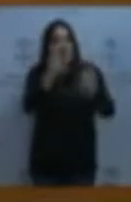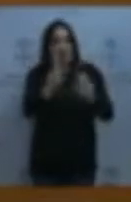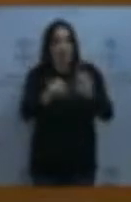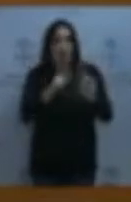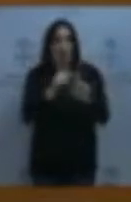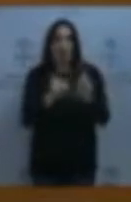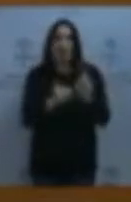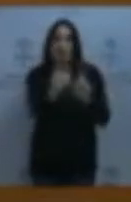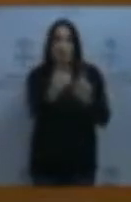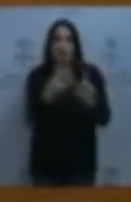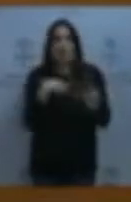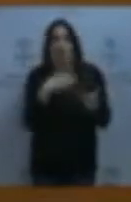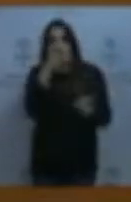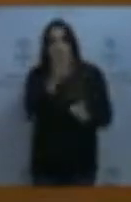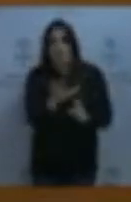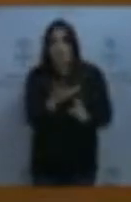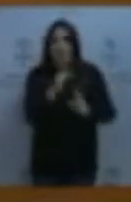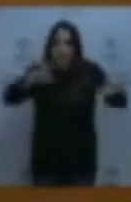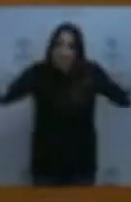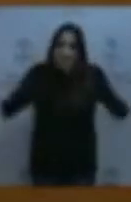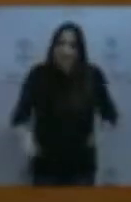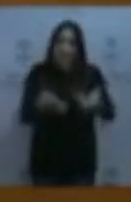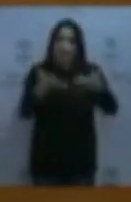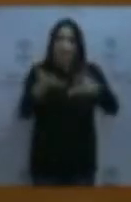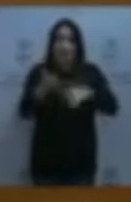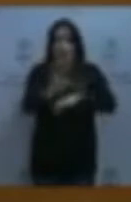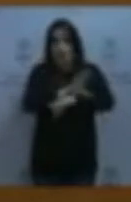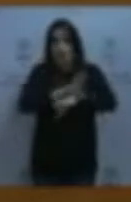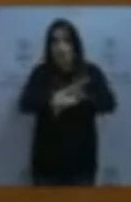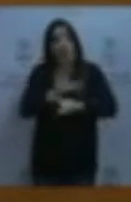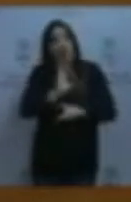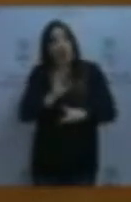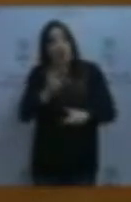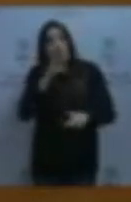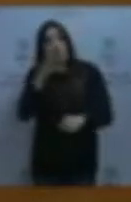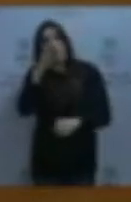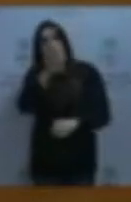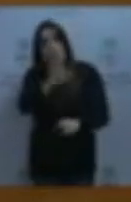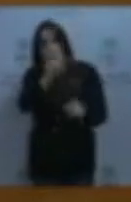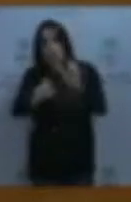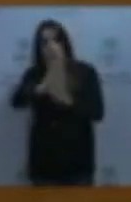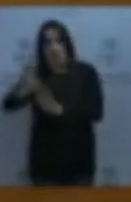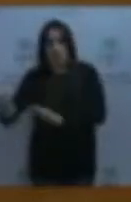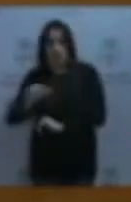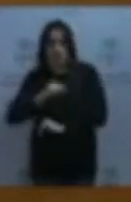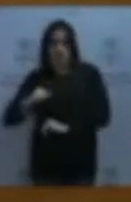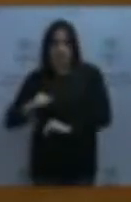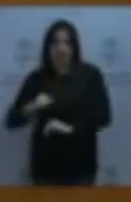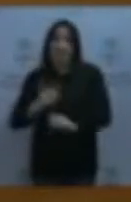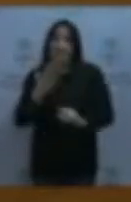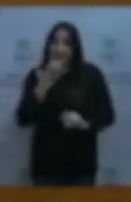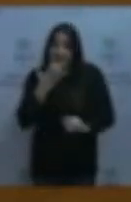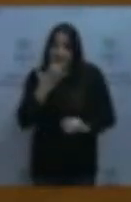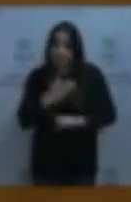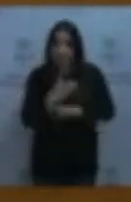reclamación jurídica, ya sea impulsada por la Administración autonómica o por las acusaciones populares, en caso de que la